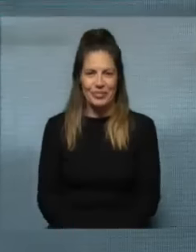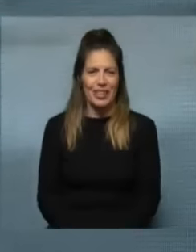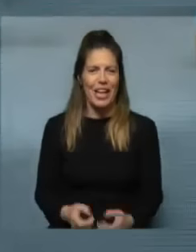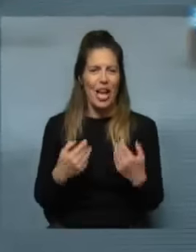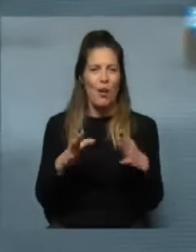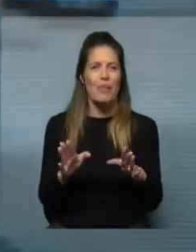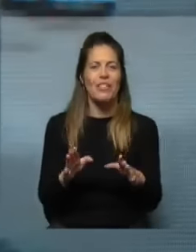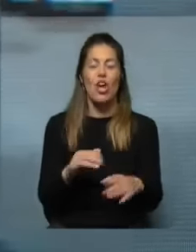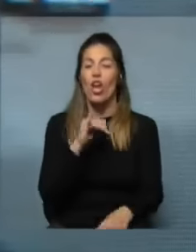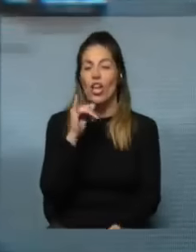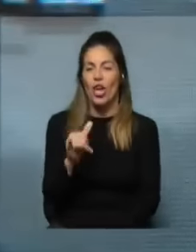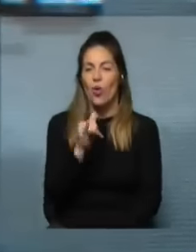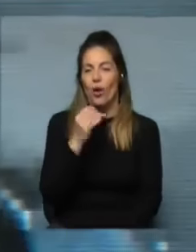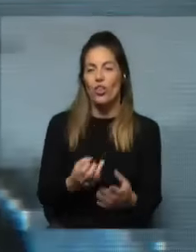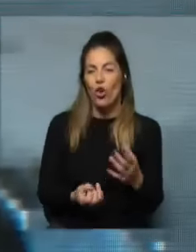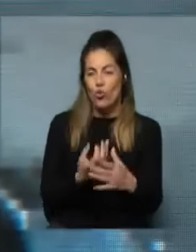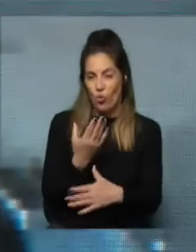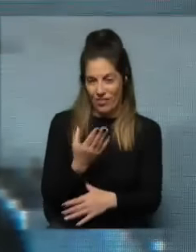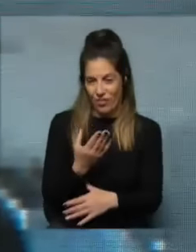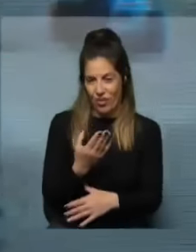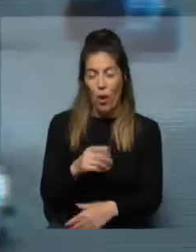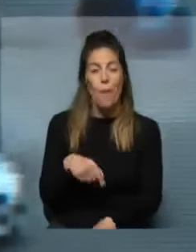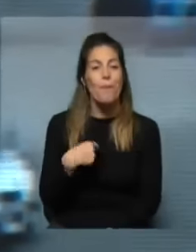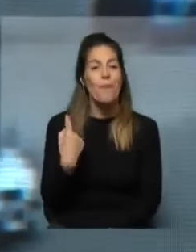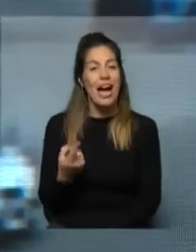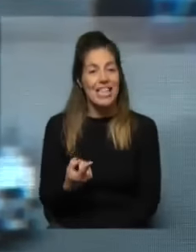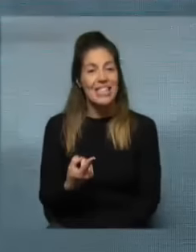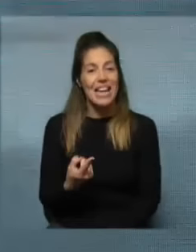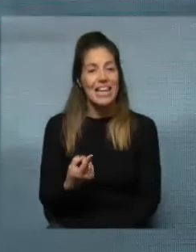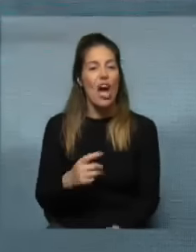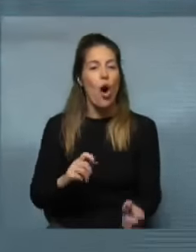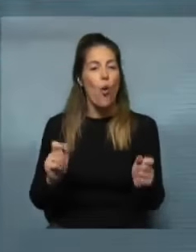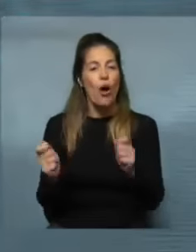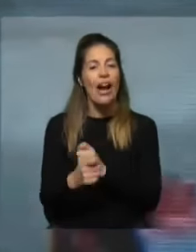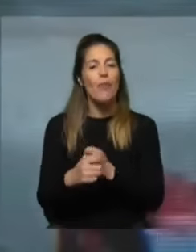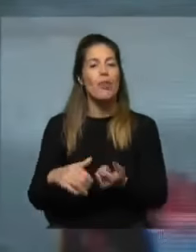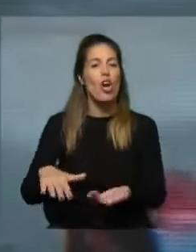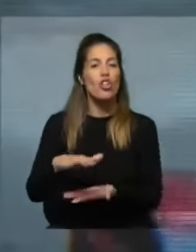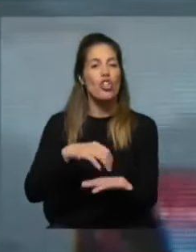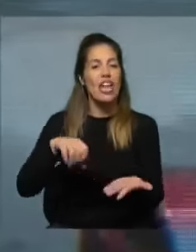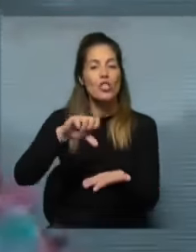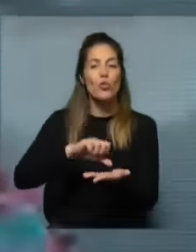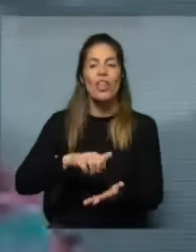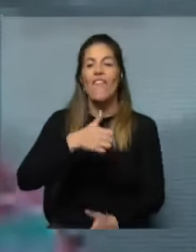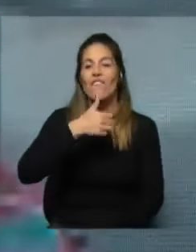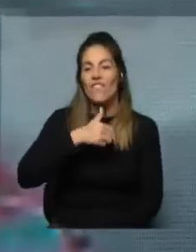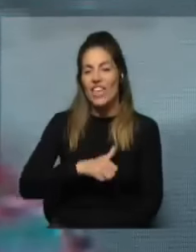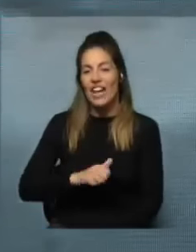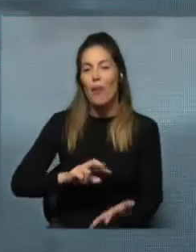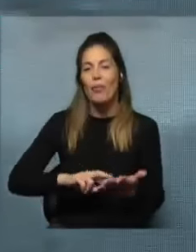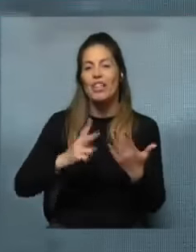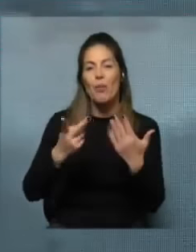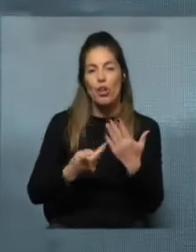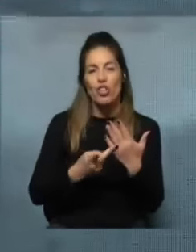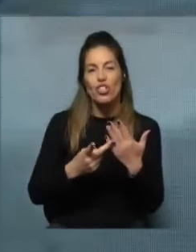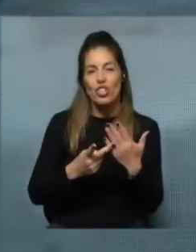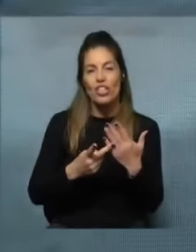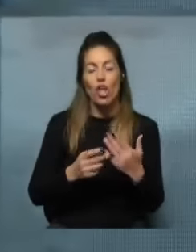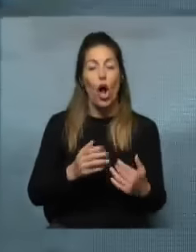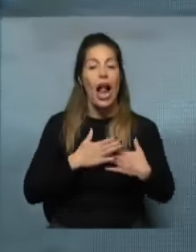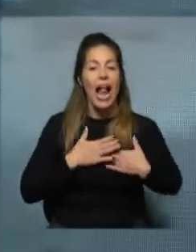No, les comento novedades, dale, obviamente. Dale. Mañana va a haber un cambio en la zona de la Ciudad Vieja por este proyecto de ATE Ciudad Vieja